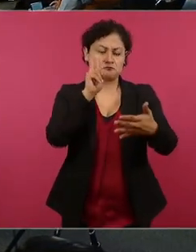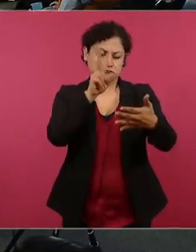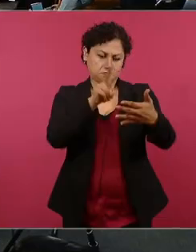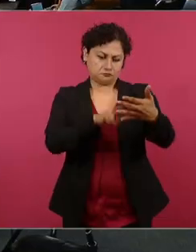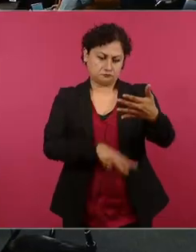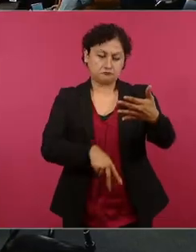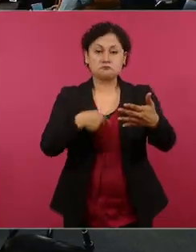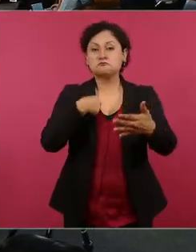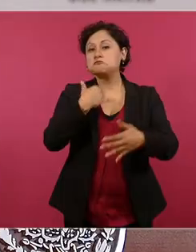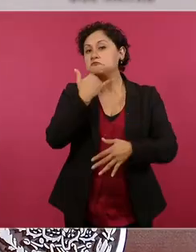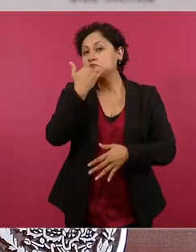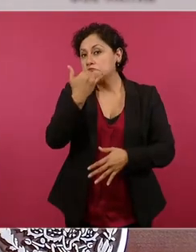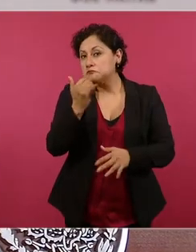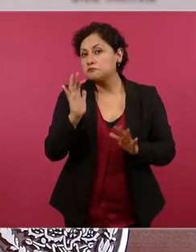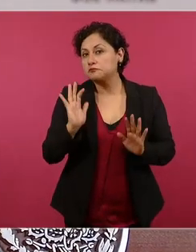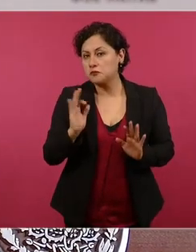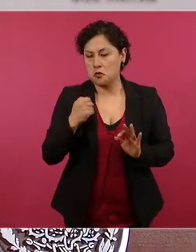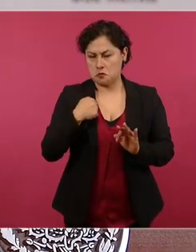corregimos.